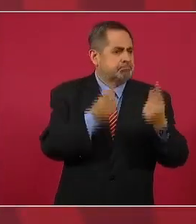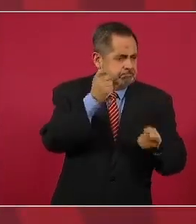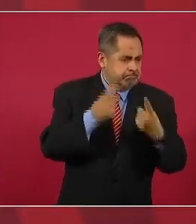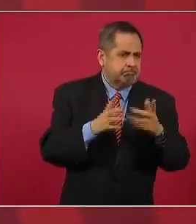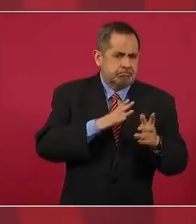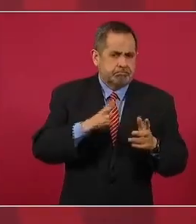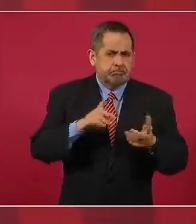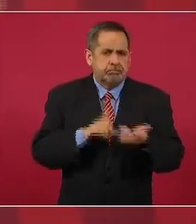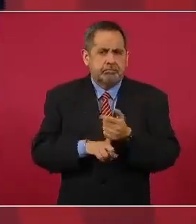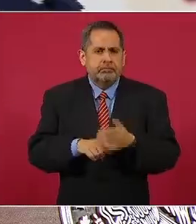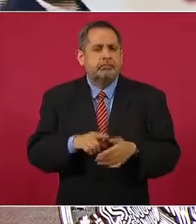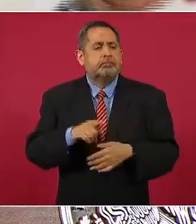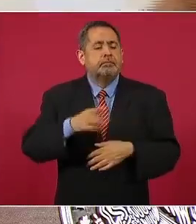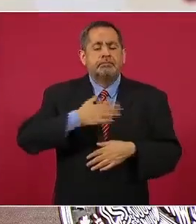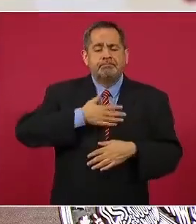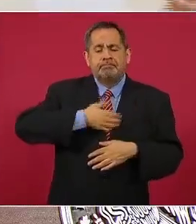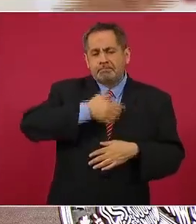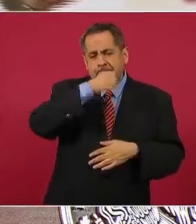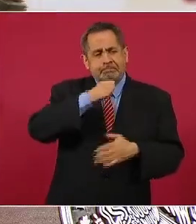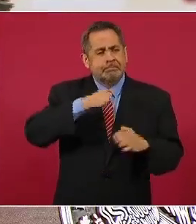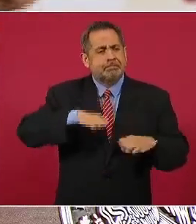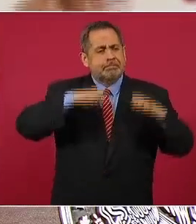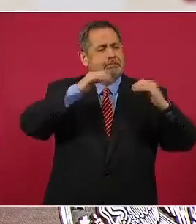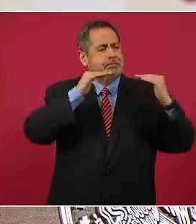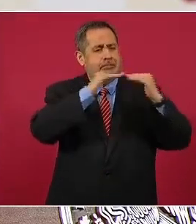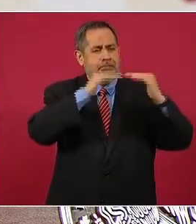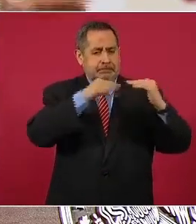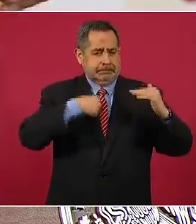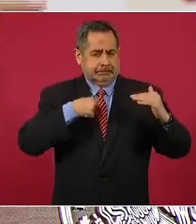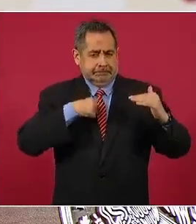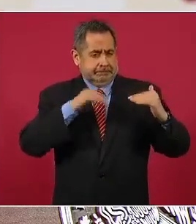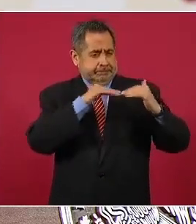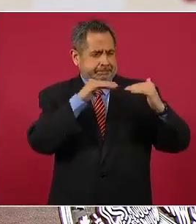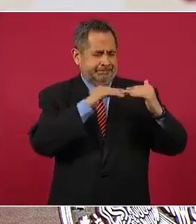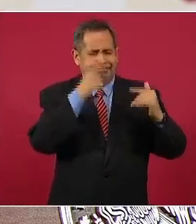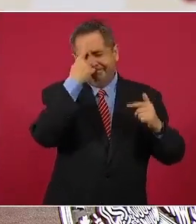son los de mi generación, o sea, los grandes.